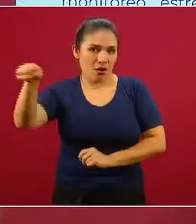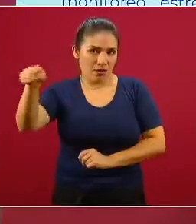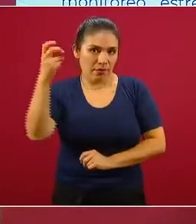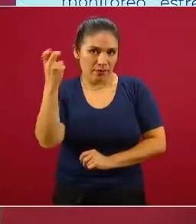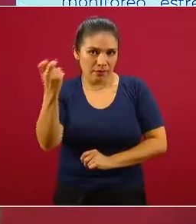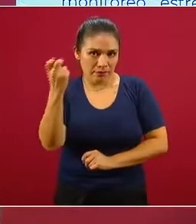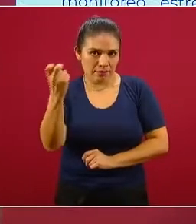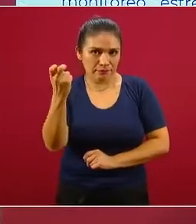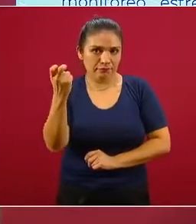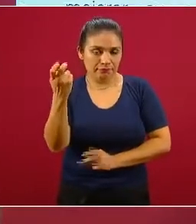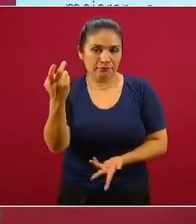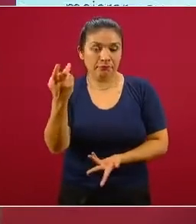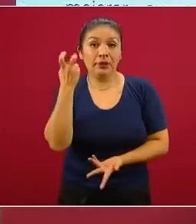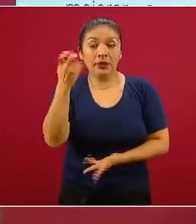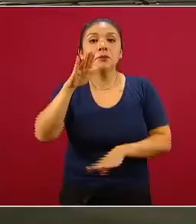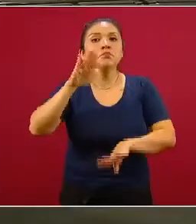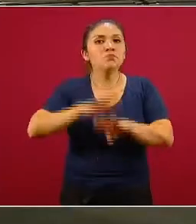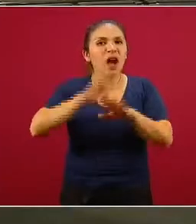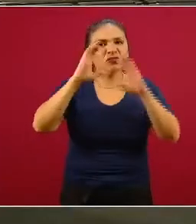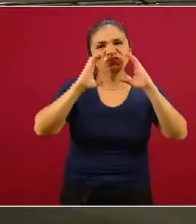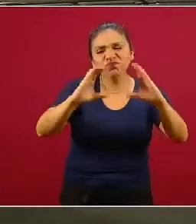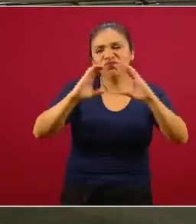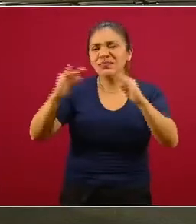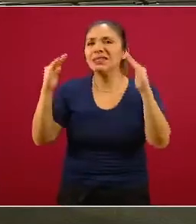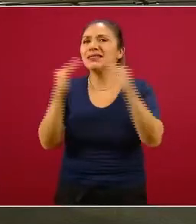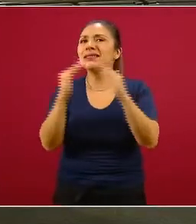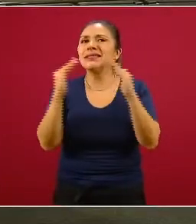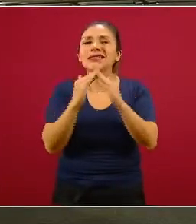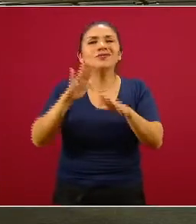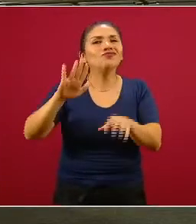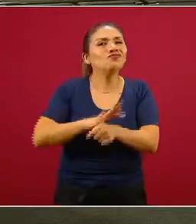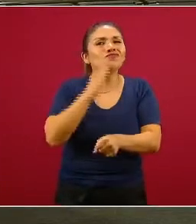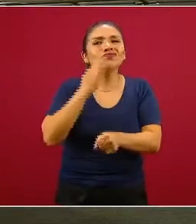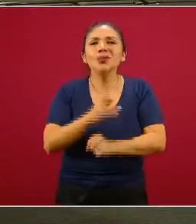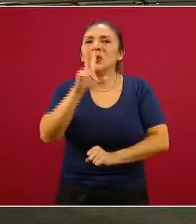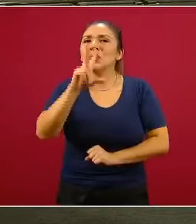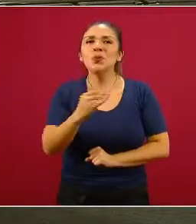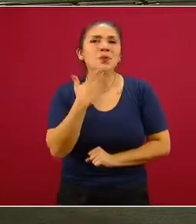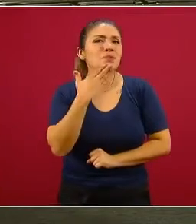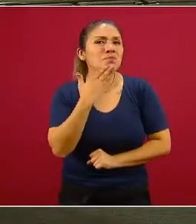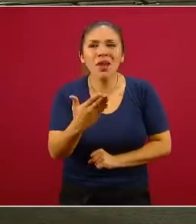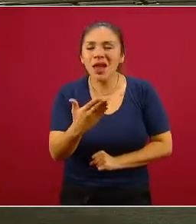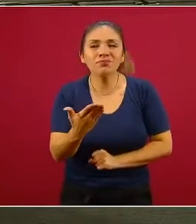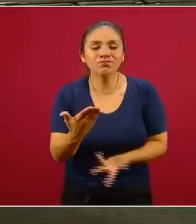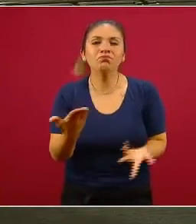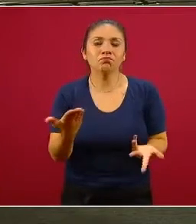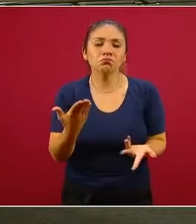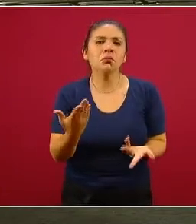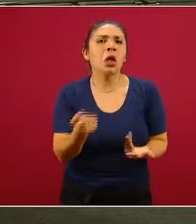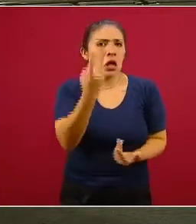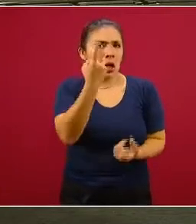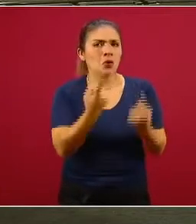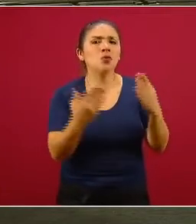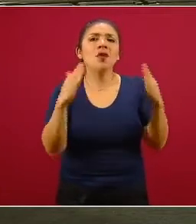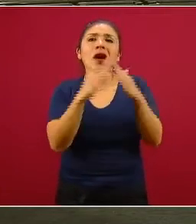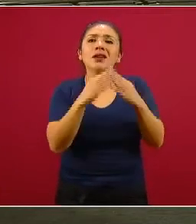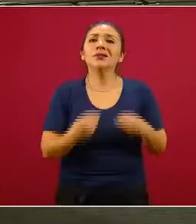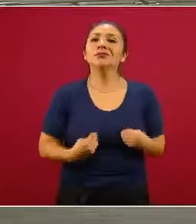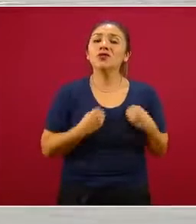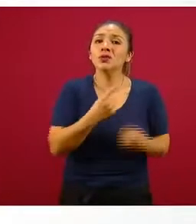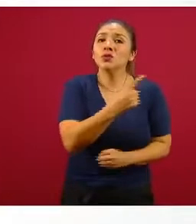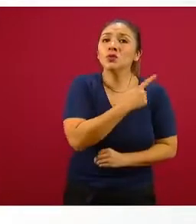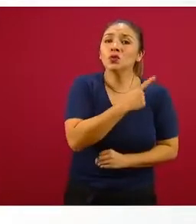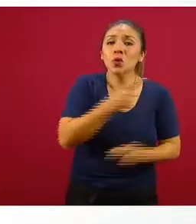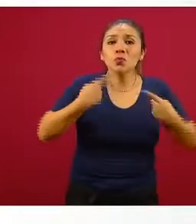favor, donde el cuidado en casa no podría ser el óptimo. En algunos casos viven solos los